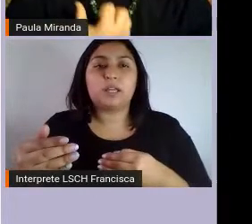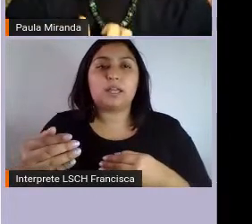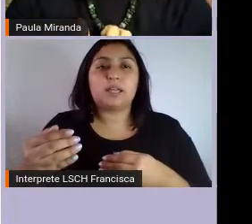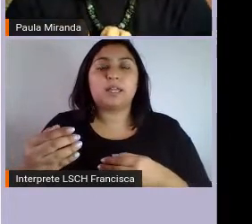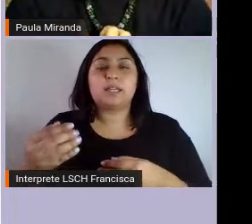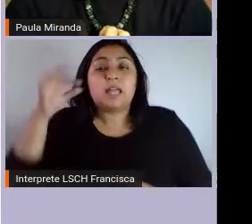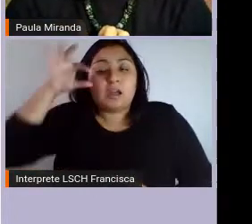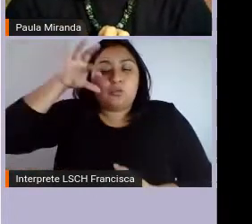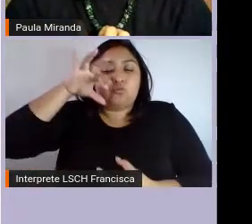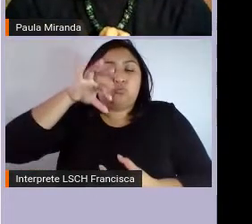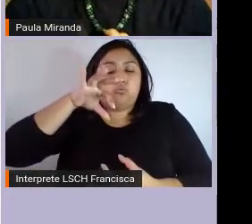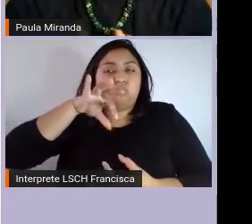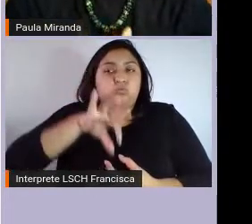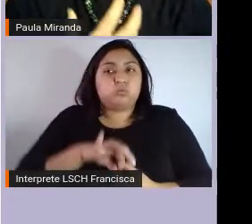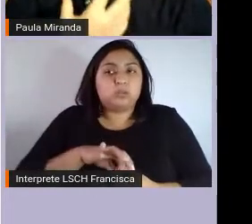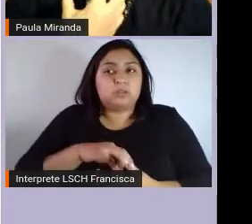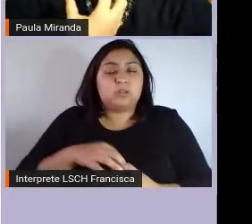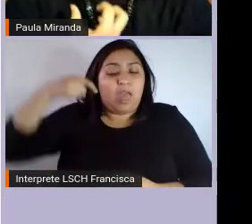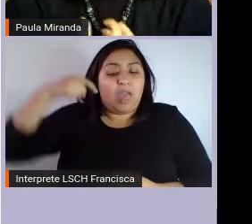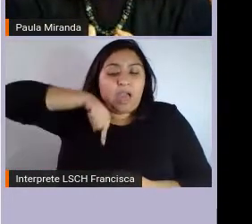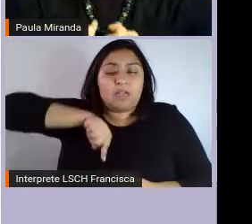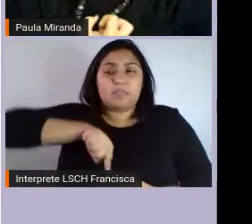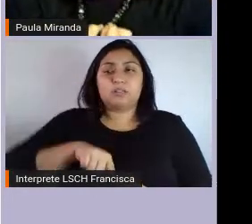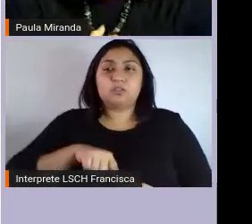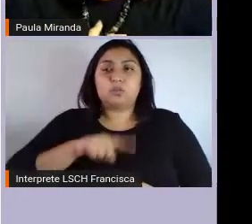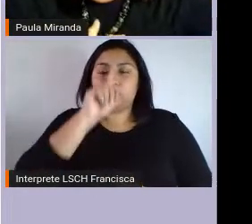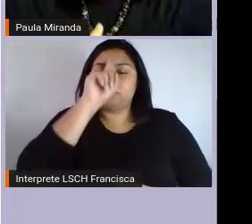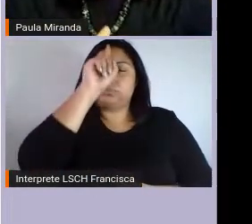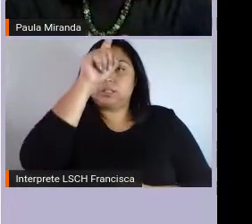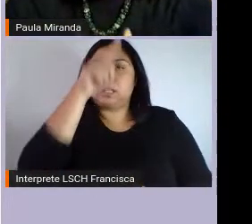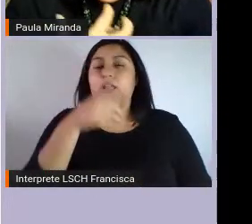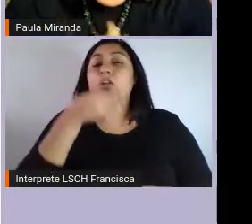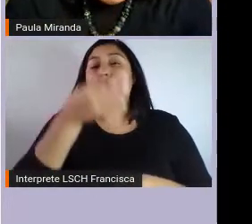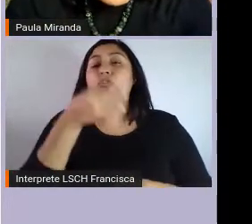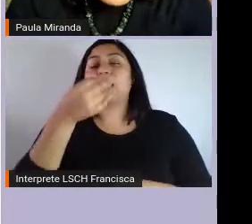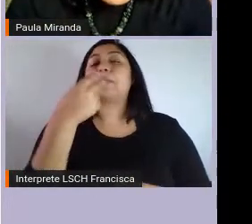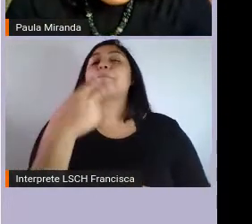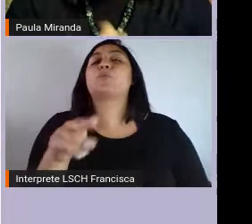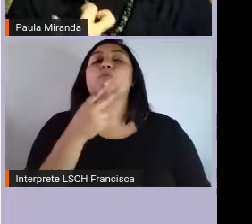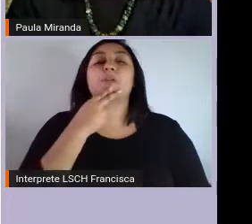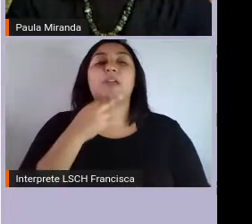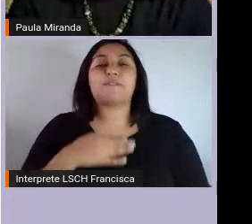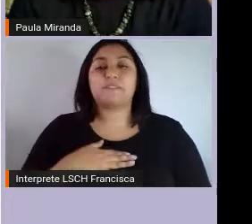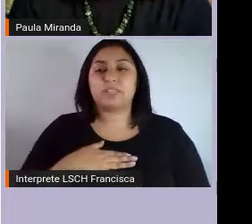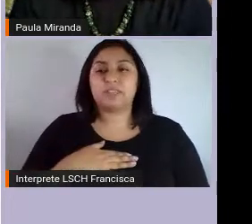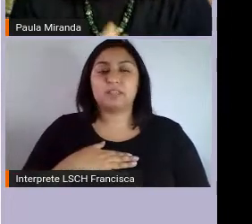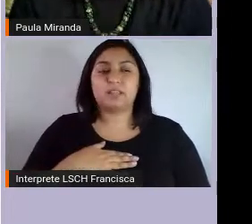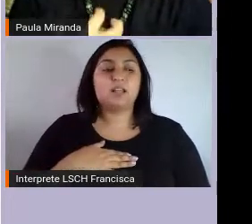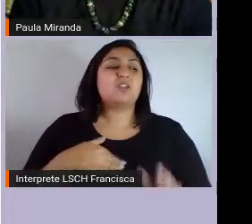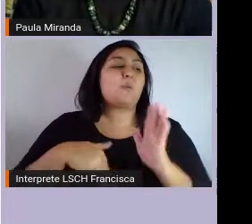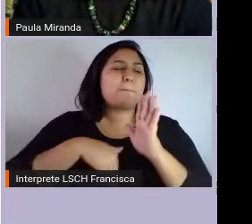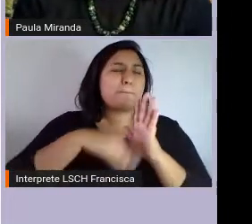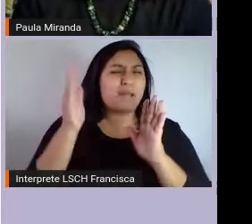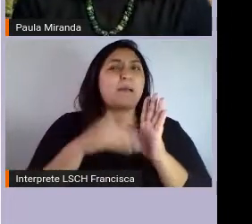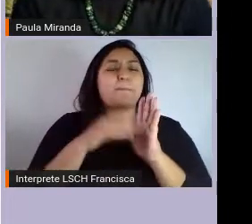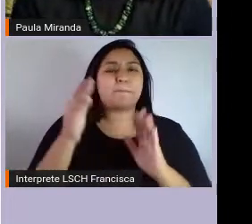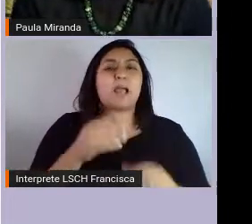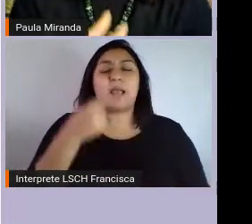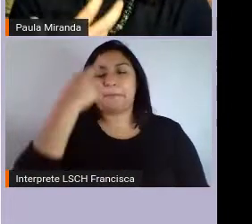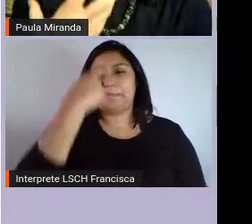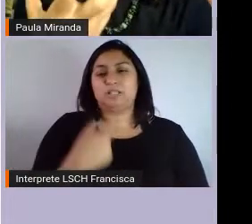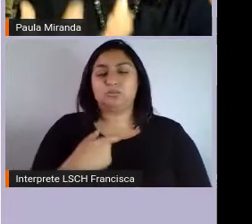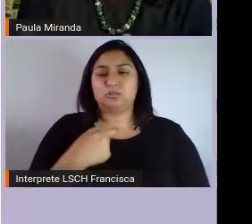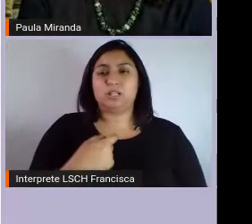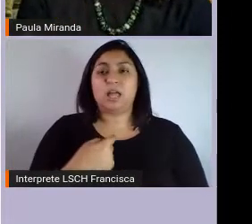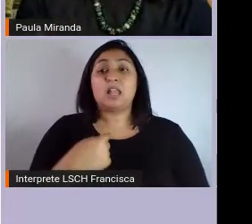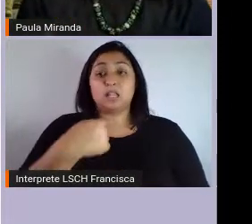tiene que internalizar esta tradición y contar su propia vida, lo más personal, el yo más íntimo,